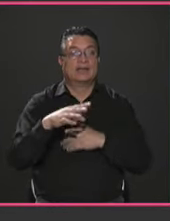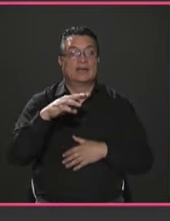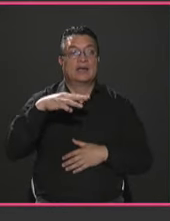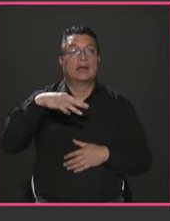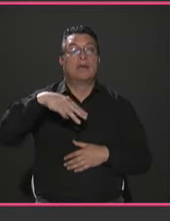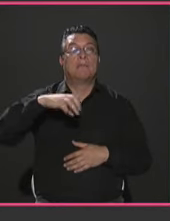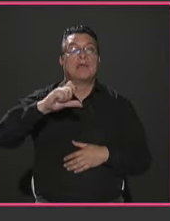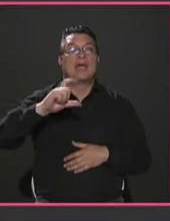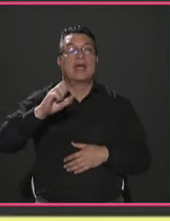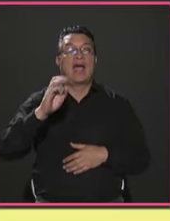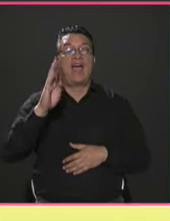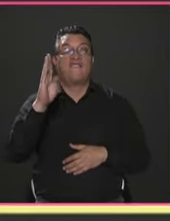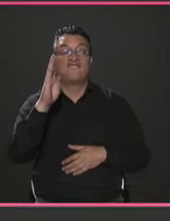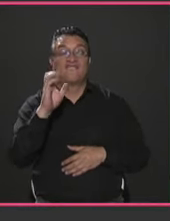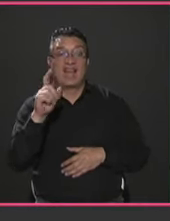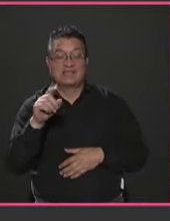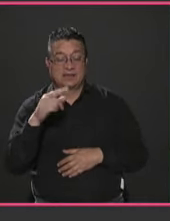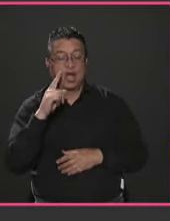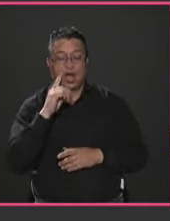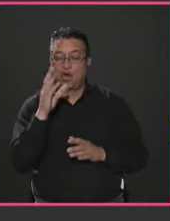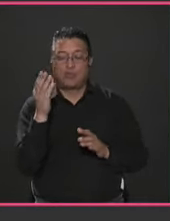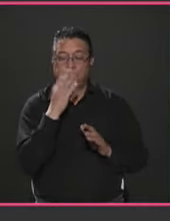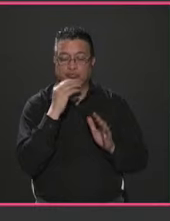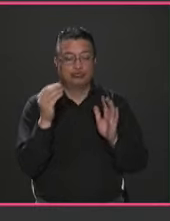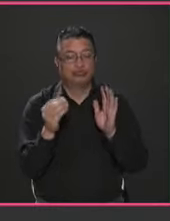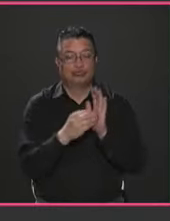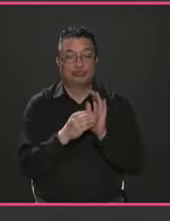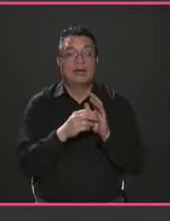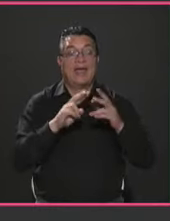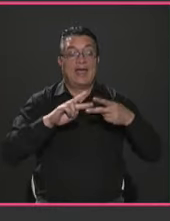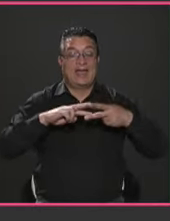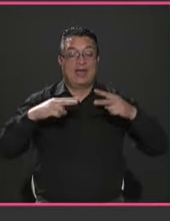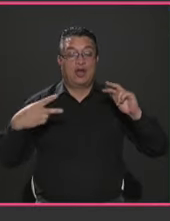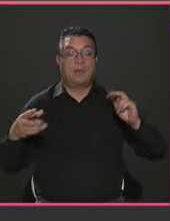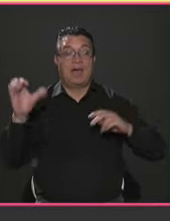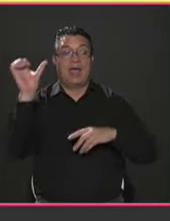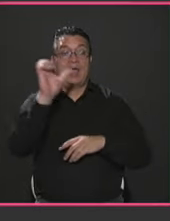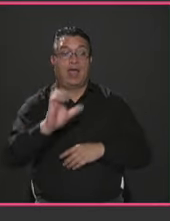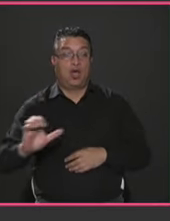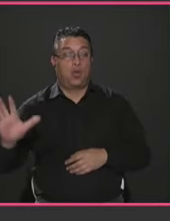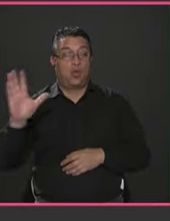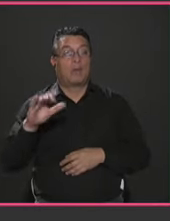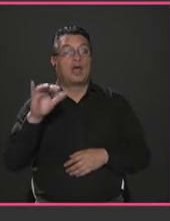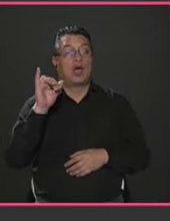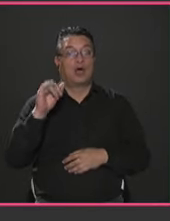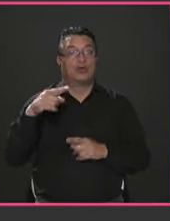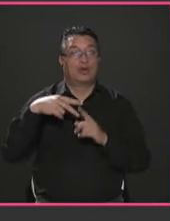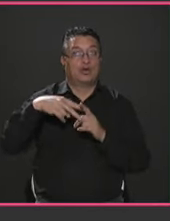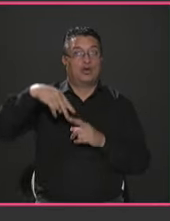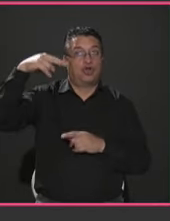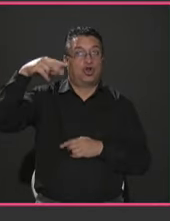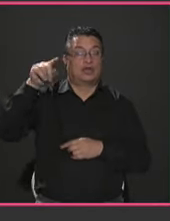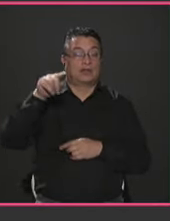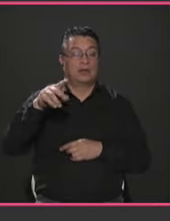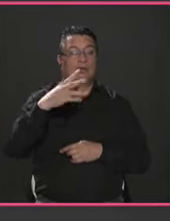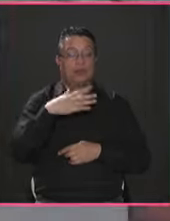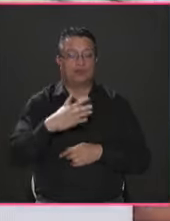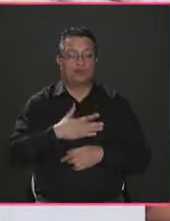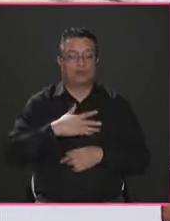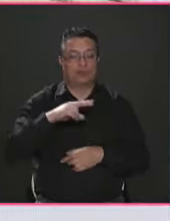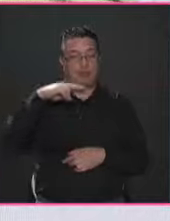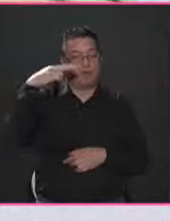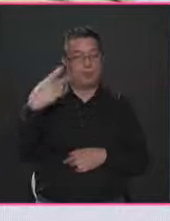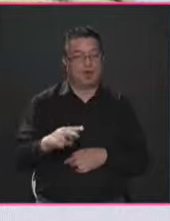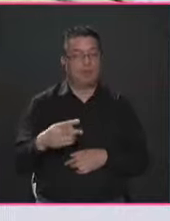secuencia que no estaba presente en este genoma europeo o del hemisferio norte que era propio